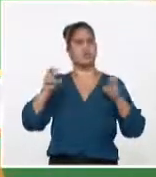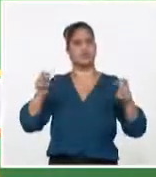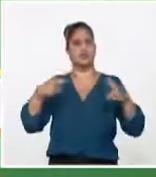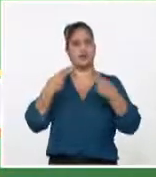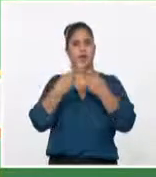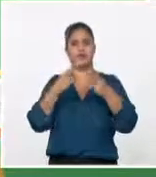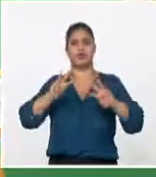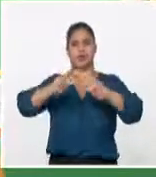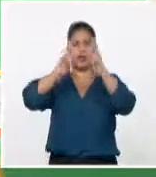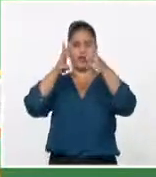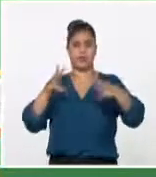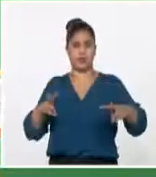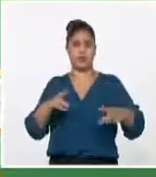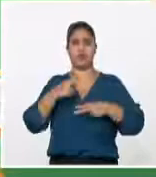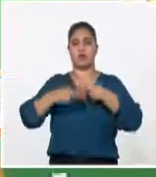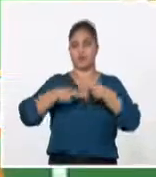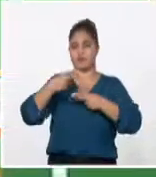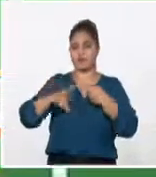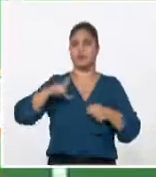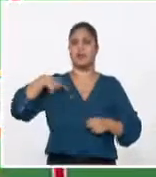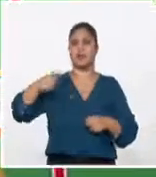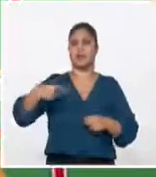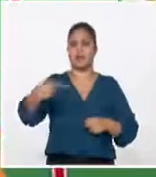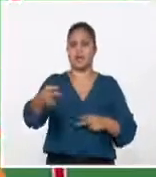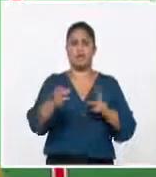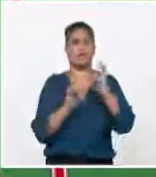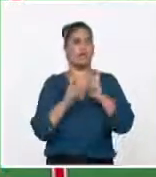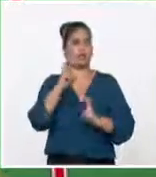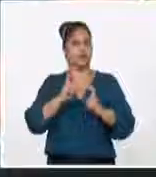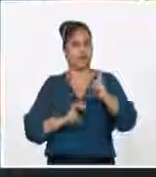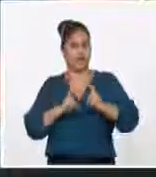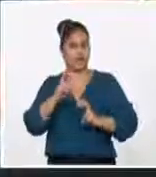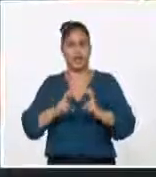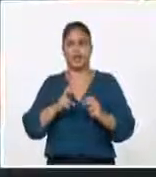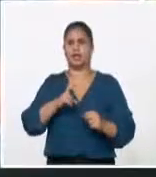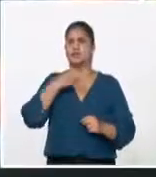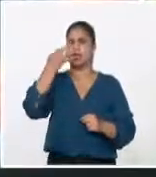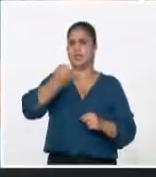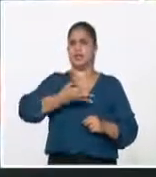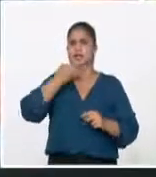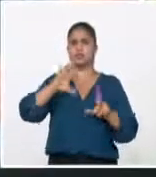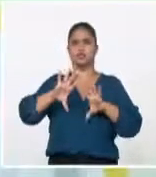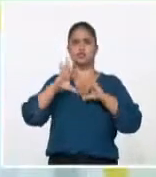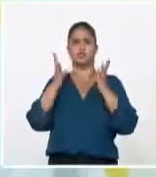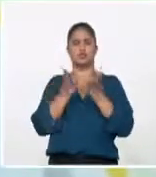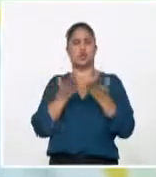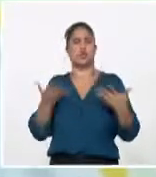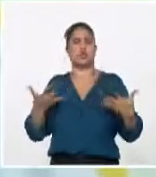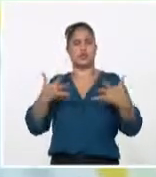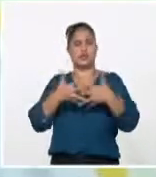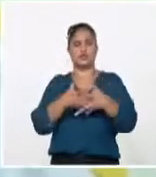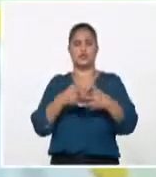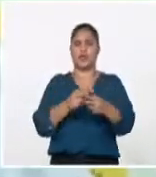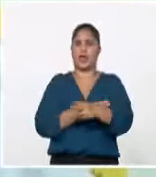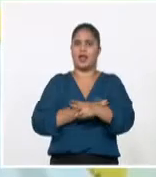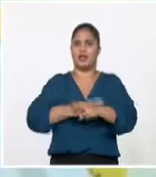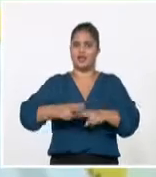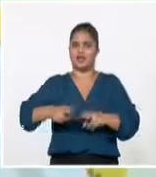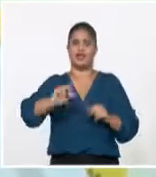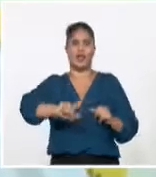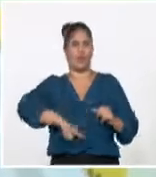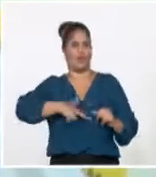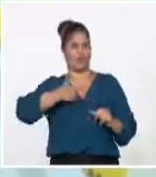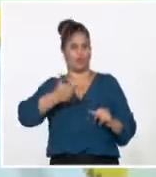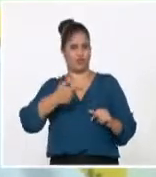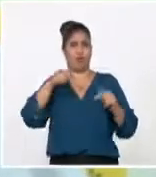evento, realizarán cada día talleres y conversatorios relacionados con la historia, la tradición y el panorama cultural cubano. Este lunes se transmitió